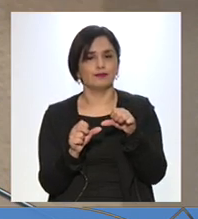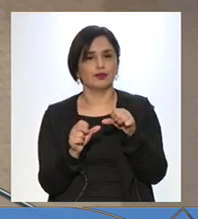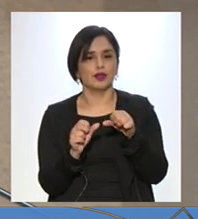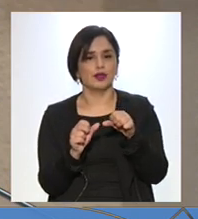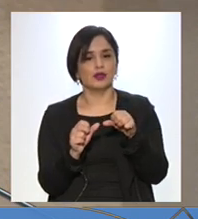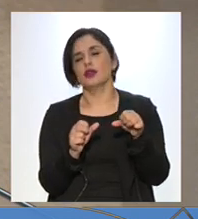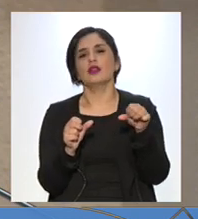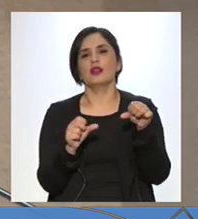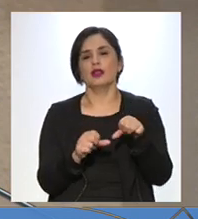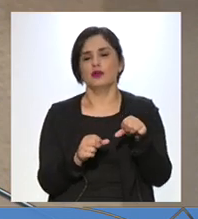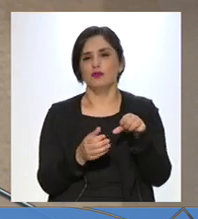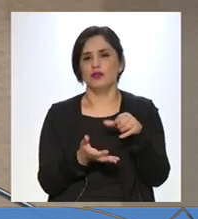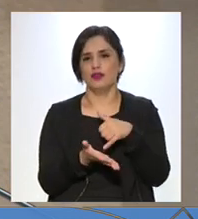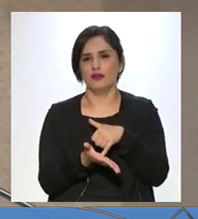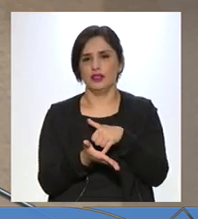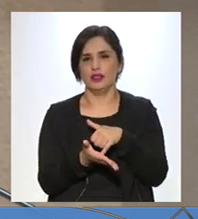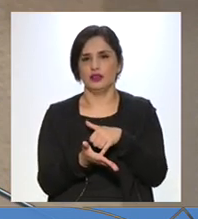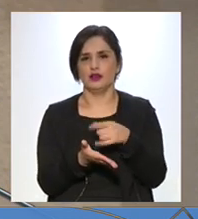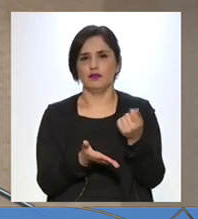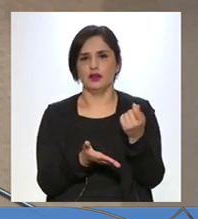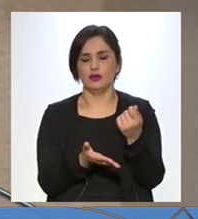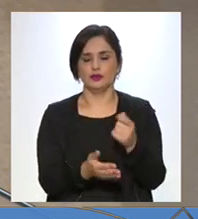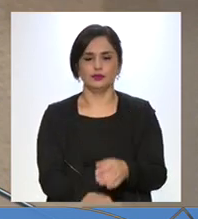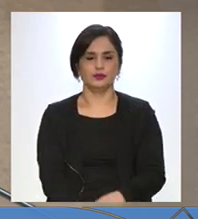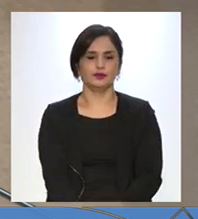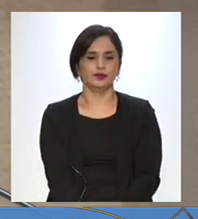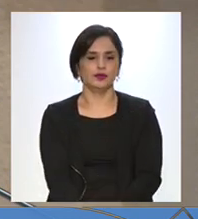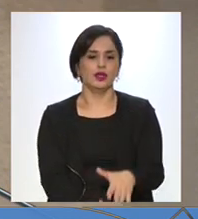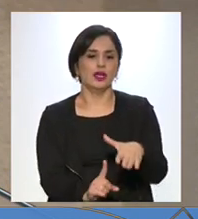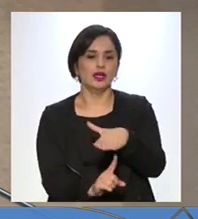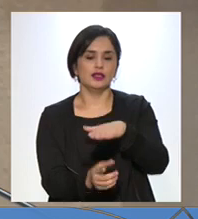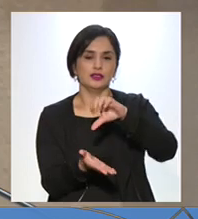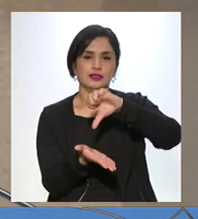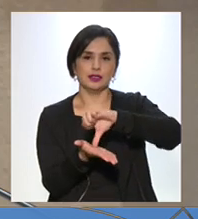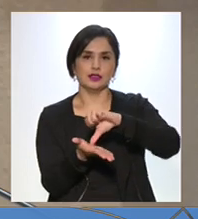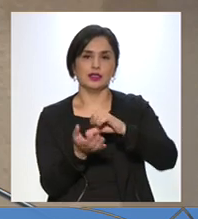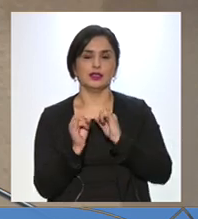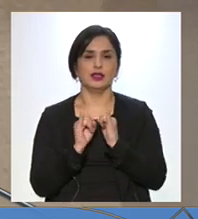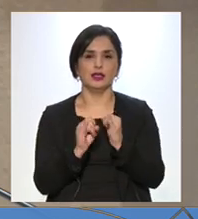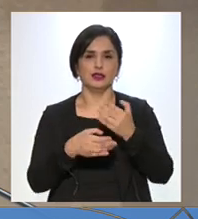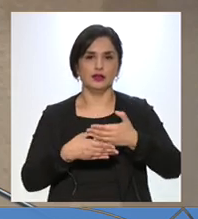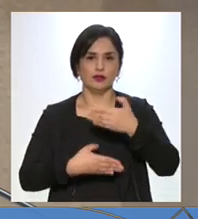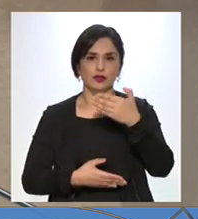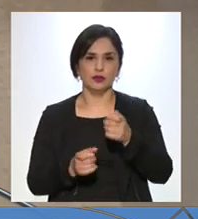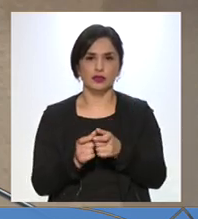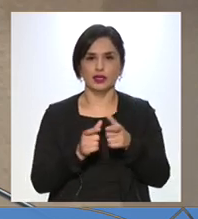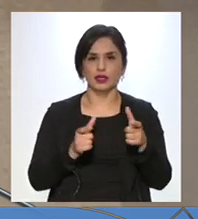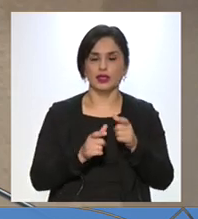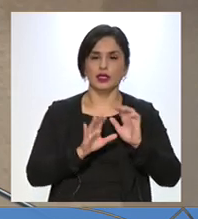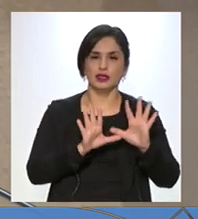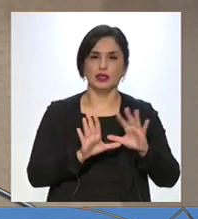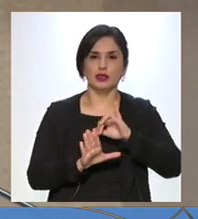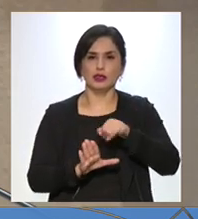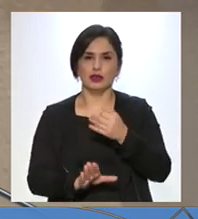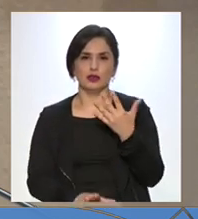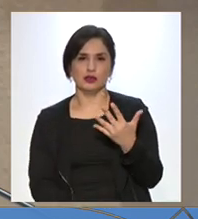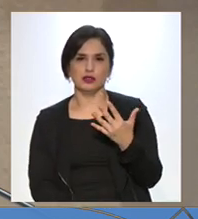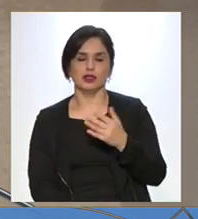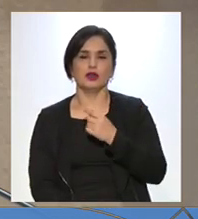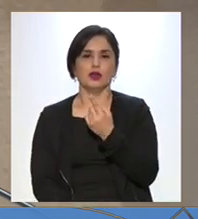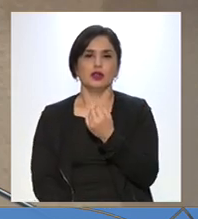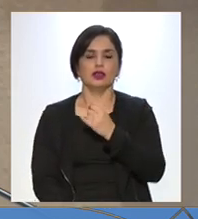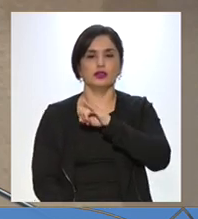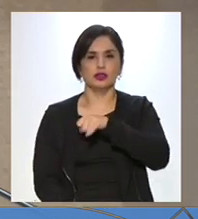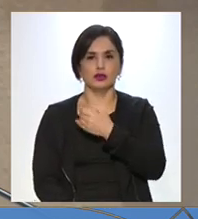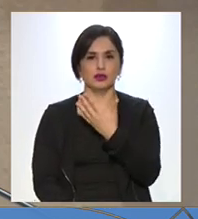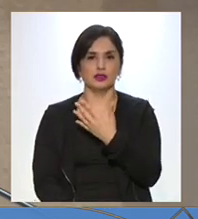moneda. El escenario central de este informe asume que tras crecer entre 10,5 y 11,5%